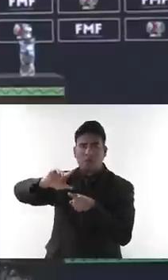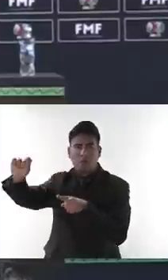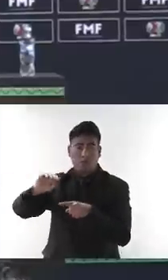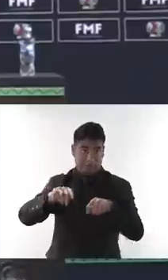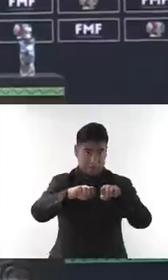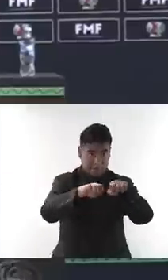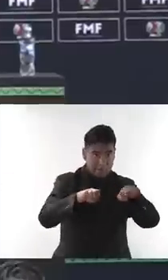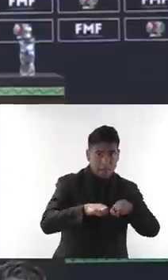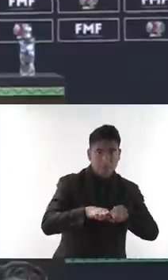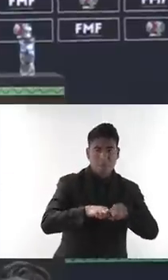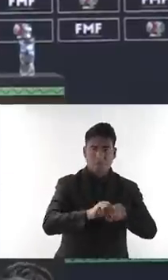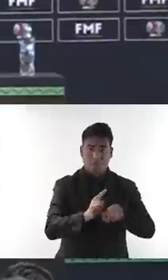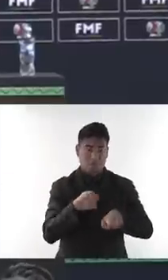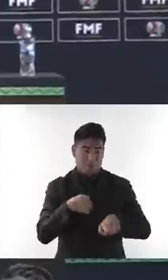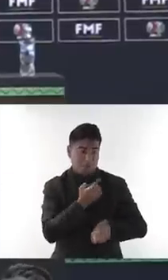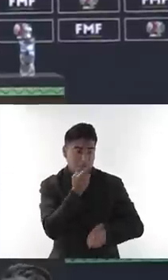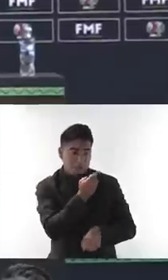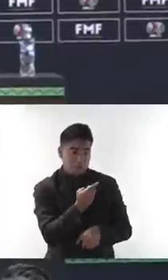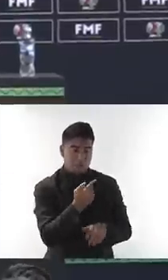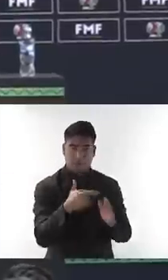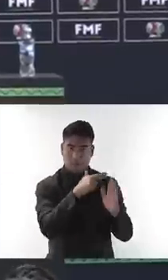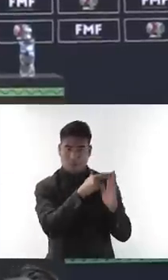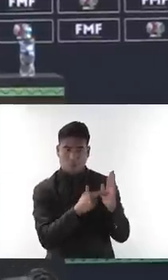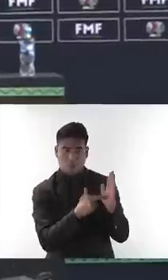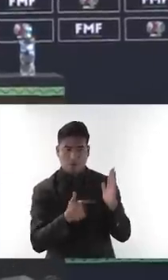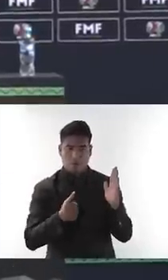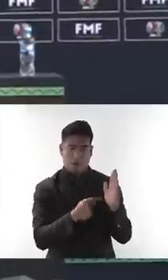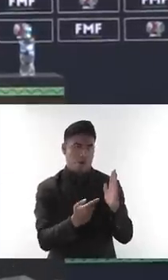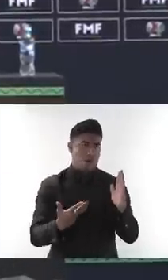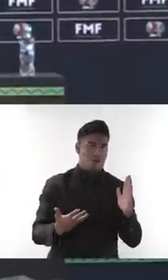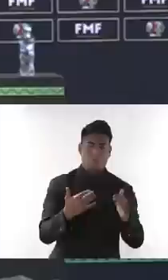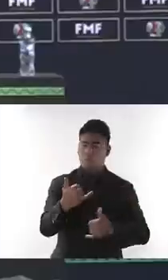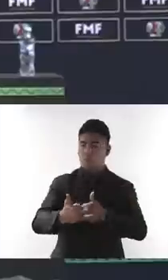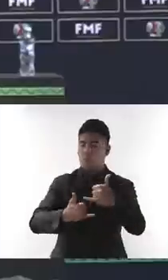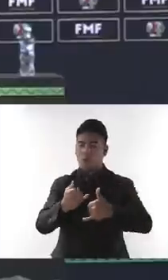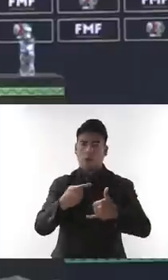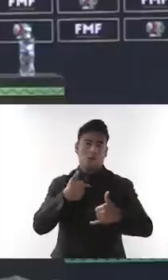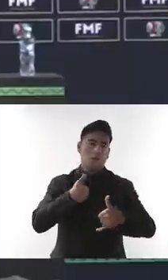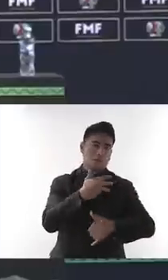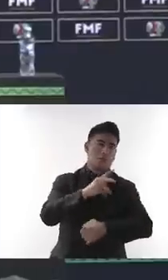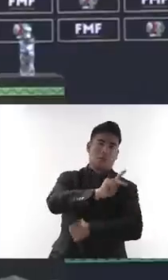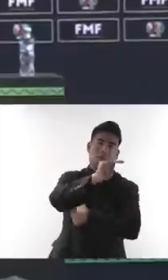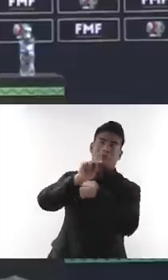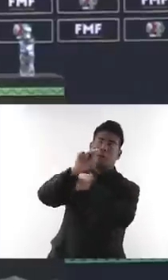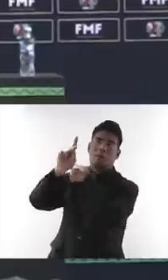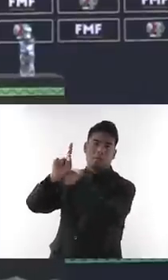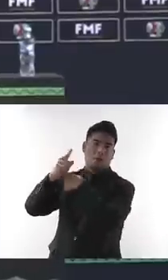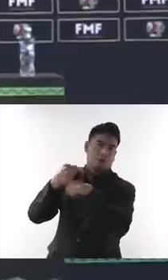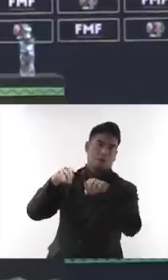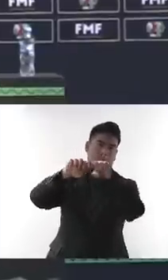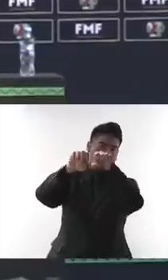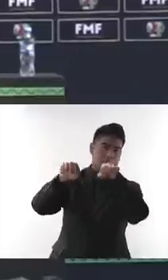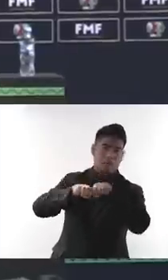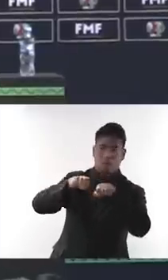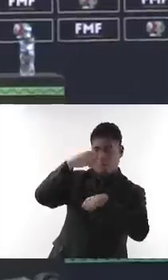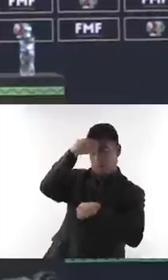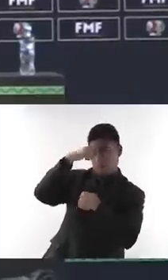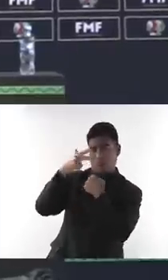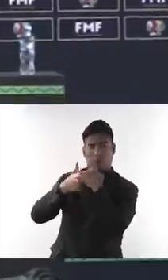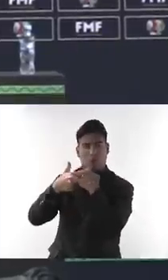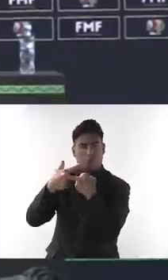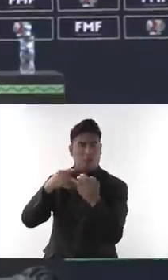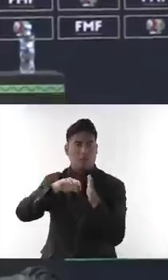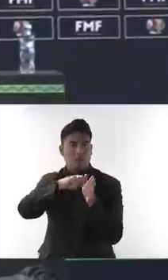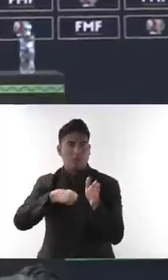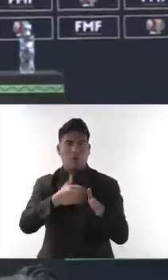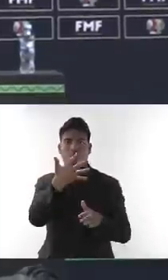cantidades exorbitantes por un jugador cuando se acercan equipos de europeos a pedir jugadores y les piden 10 millones,